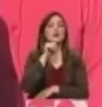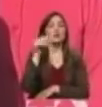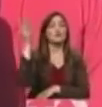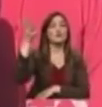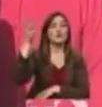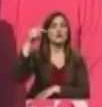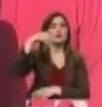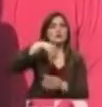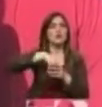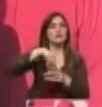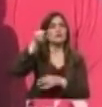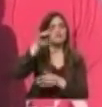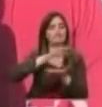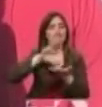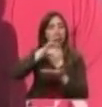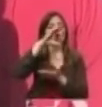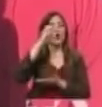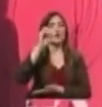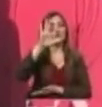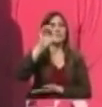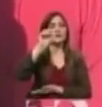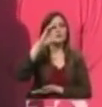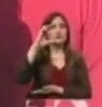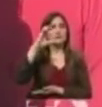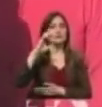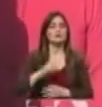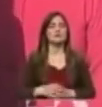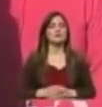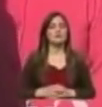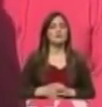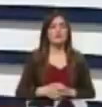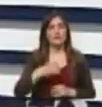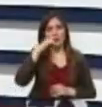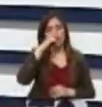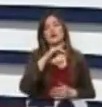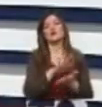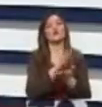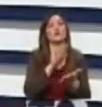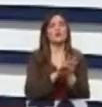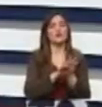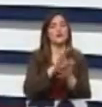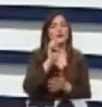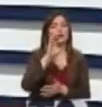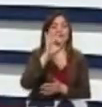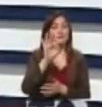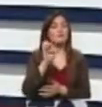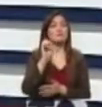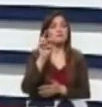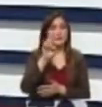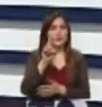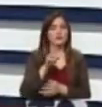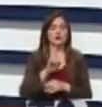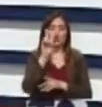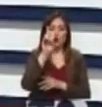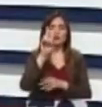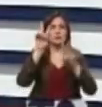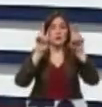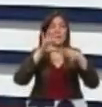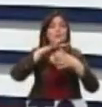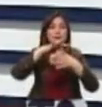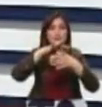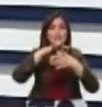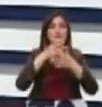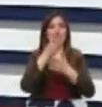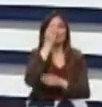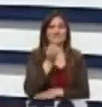el COTAC y el tema de la reubicación de los niños que estudian en la escuela EFER. Hay 2 temas pendientes con el Ministerio de Educación.